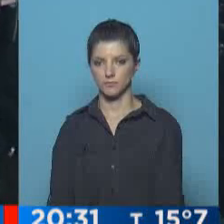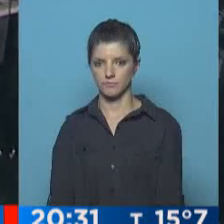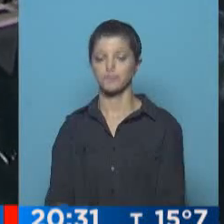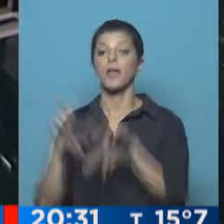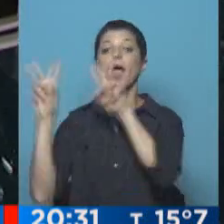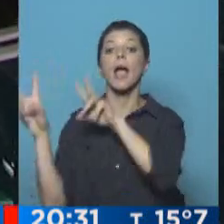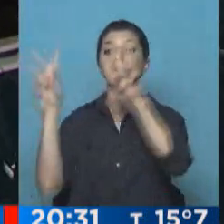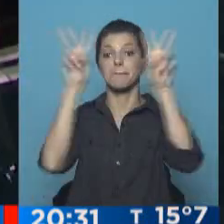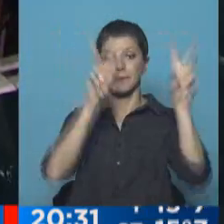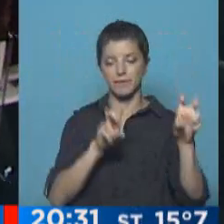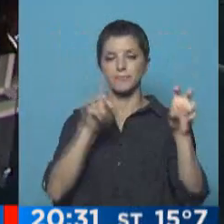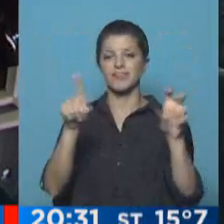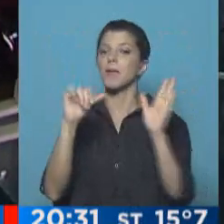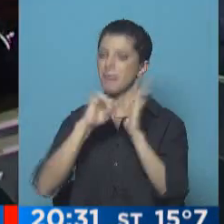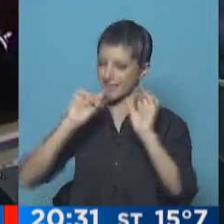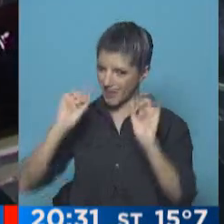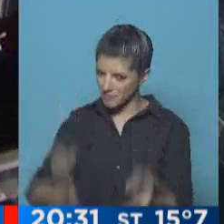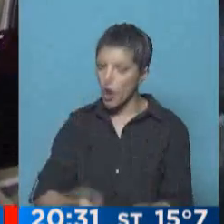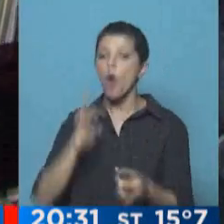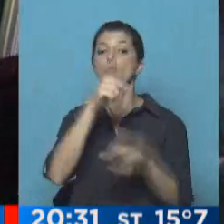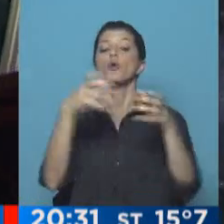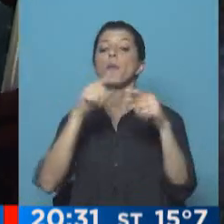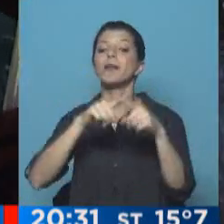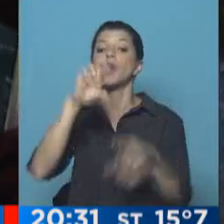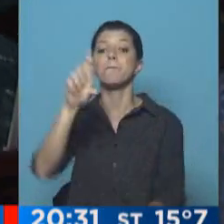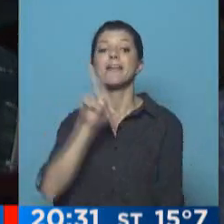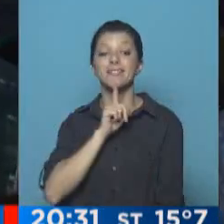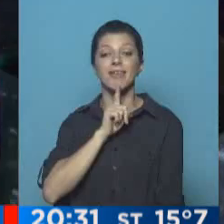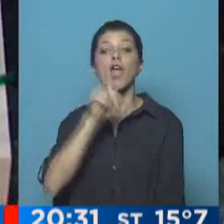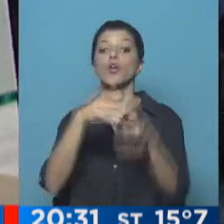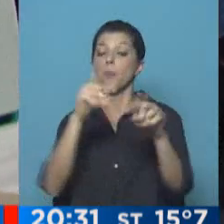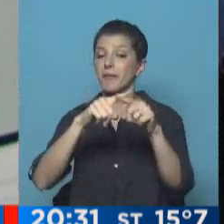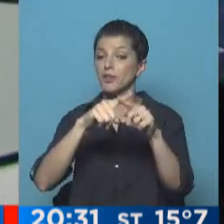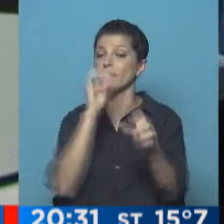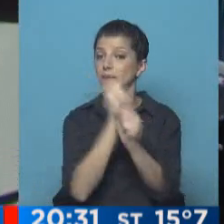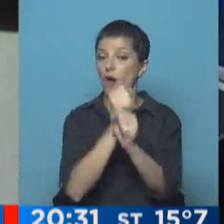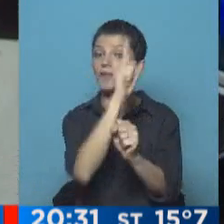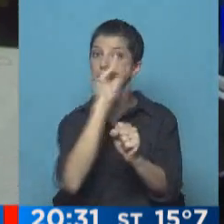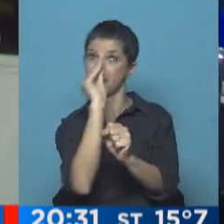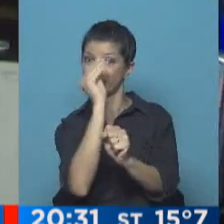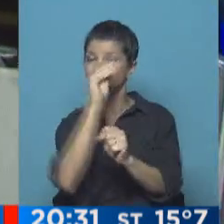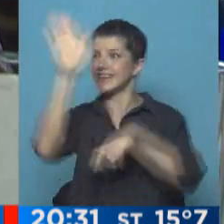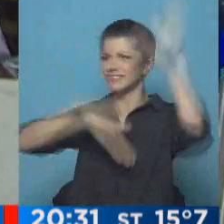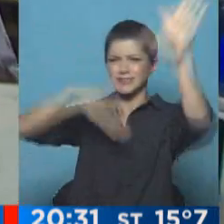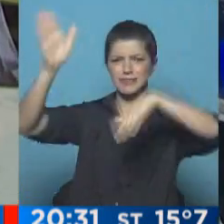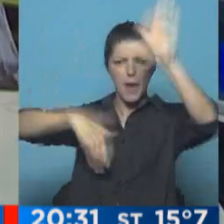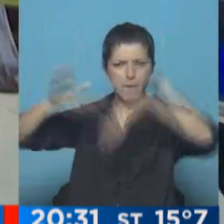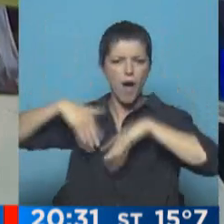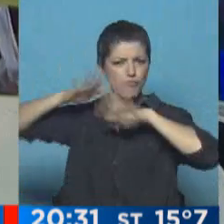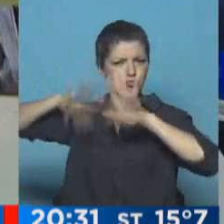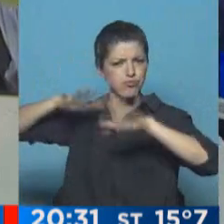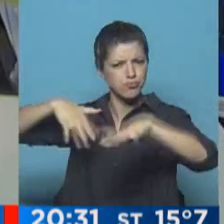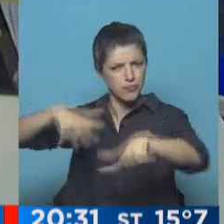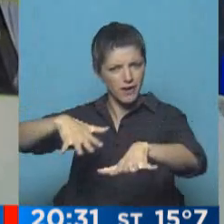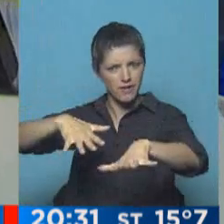Cambiamos ahora de tema y de país porque el PT, el Partido de los Trabajadores de Brasil, convoca a una inmensa marcha o convoca